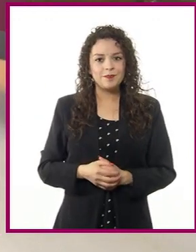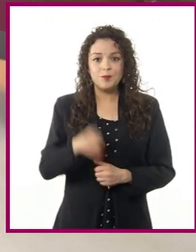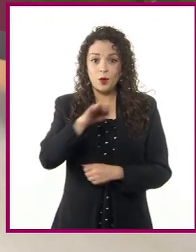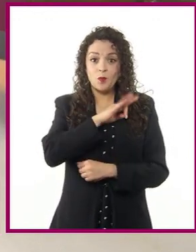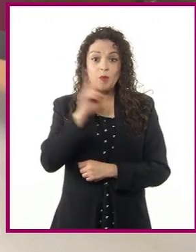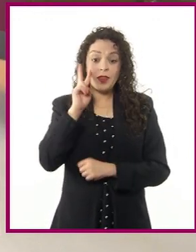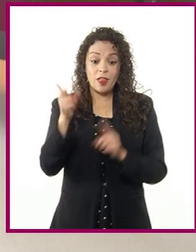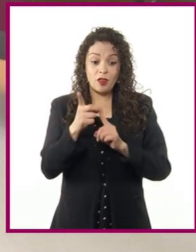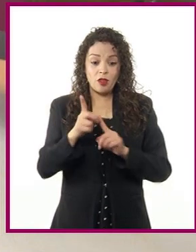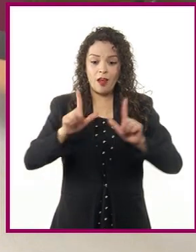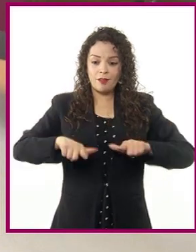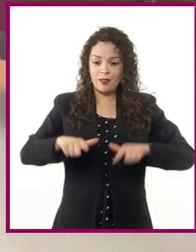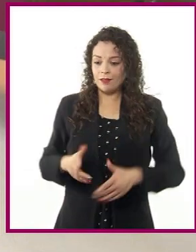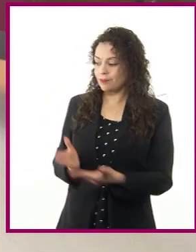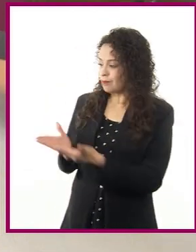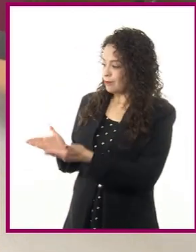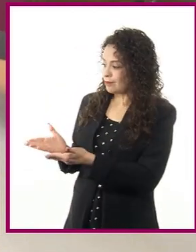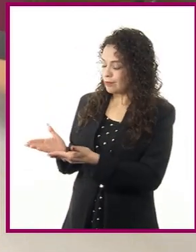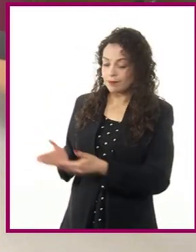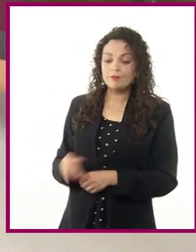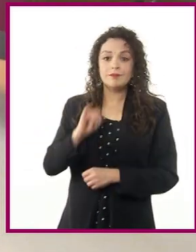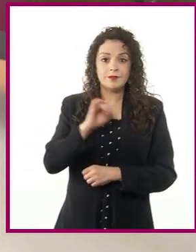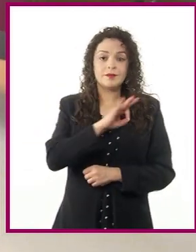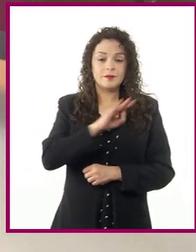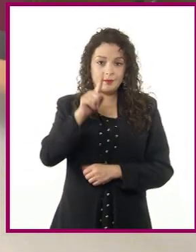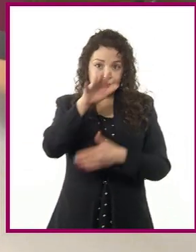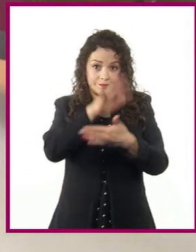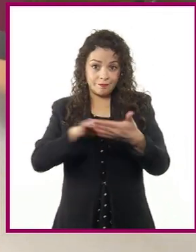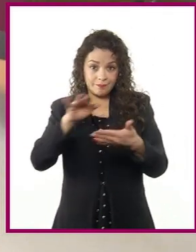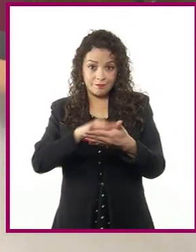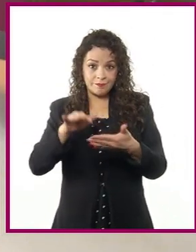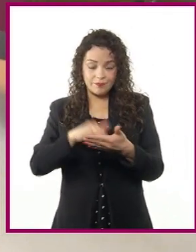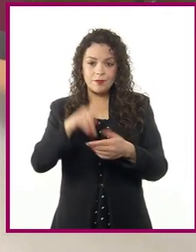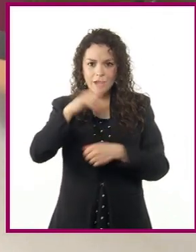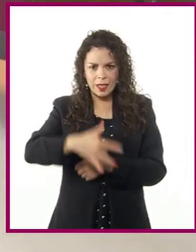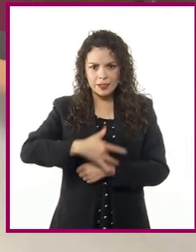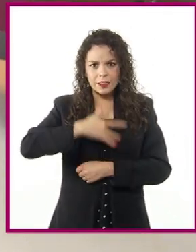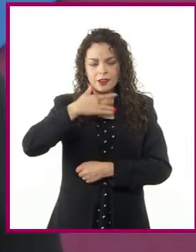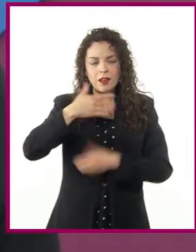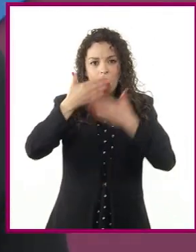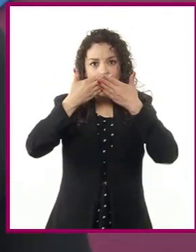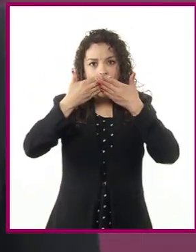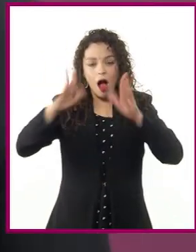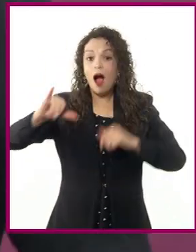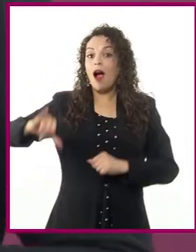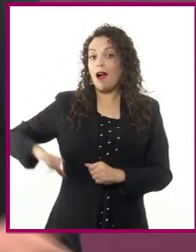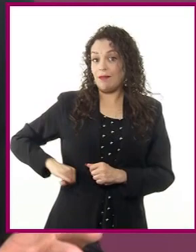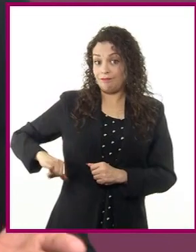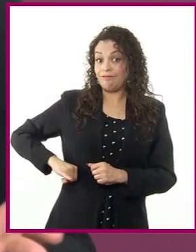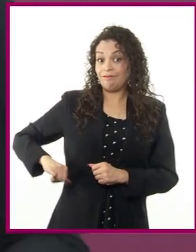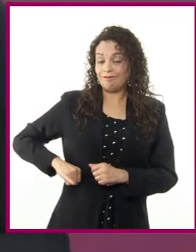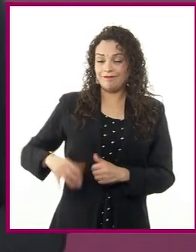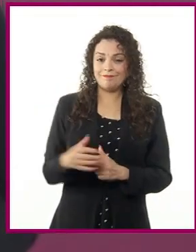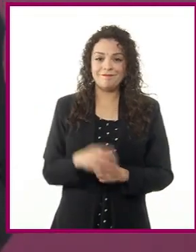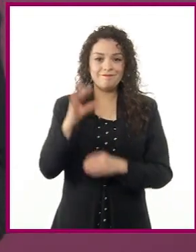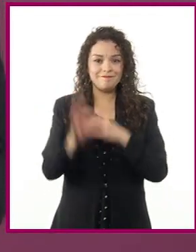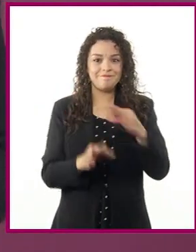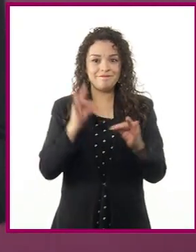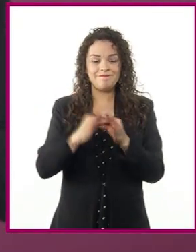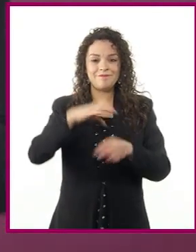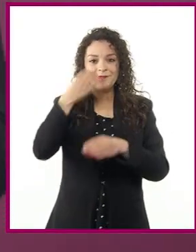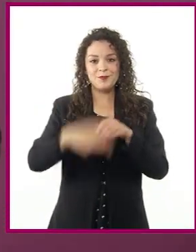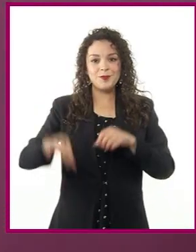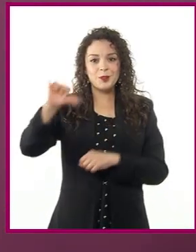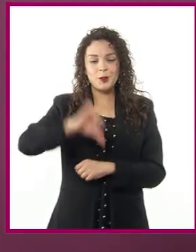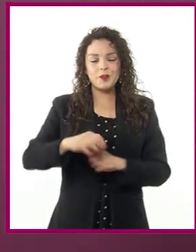la siguiente liga. Estamos seguros de que su lectura les despertará mucho interés. Listo, terminamos por